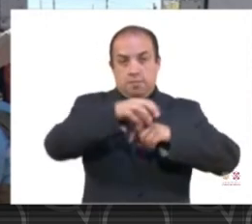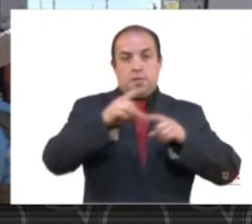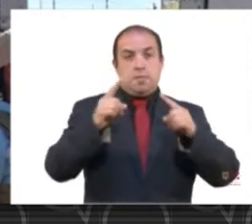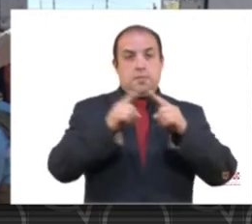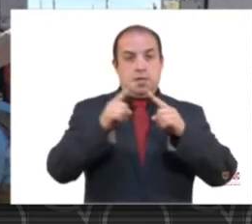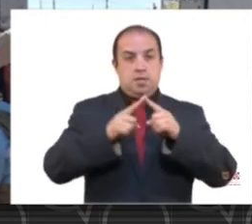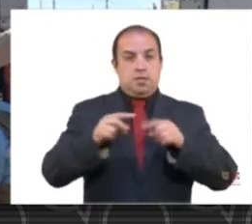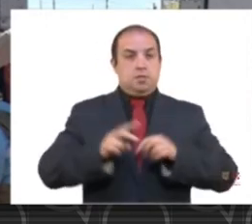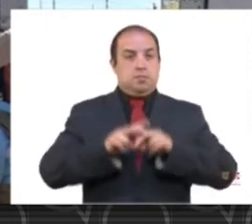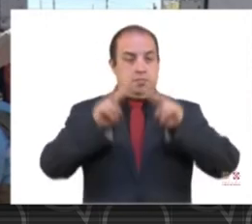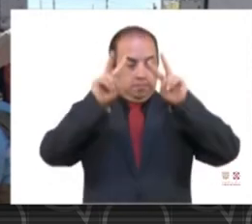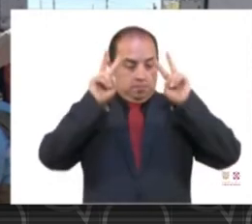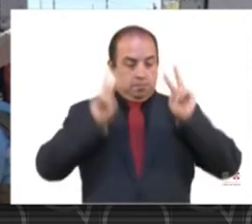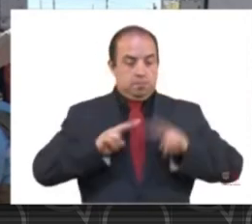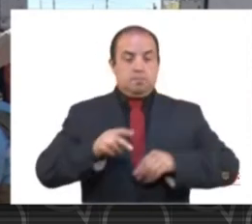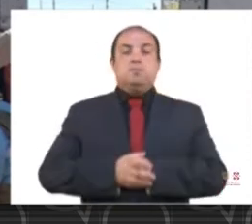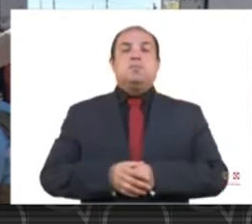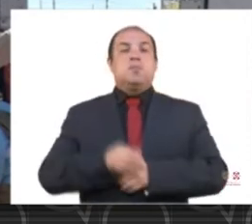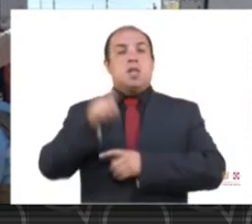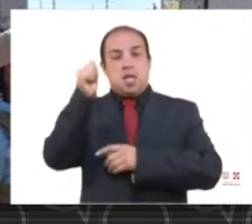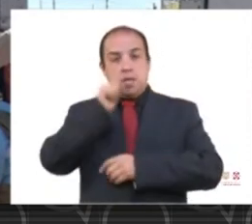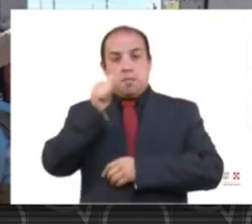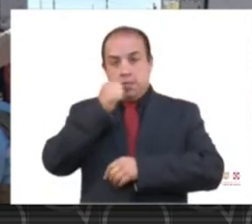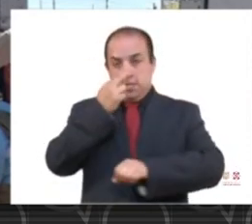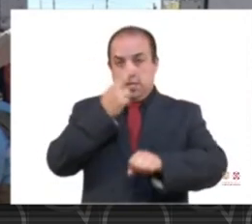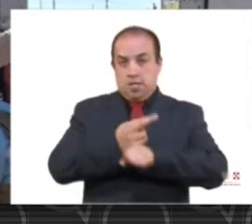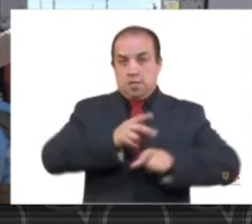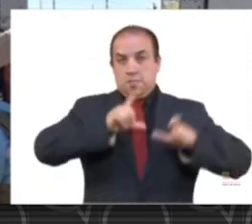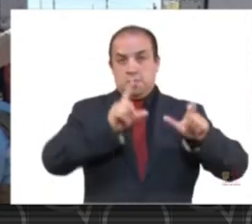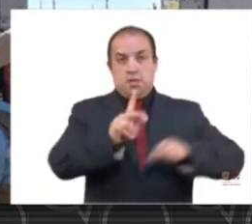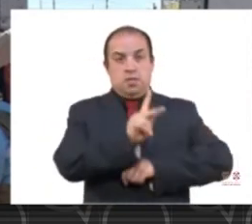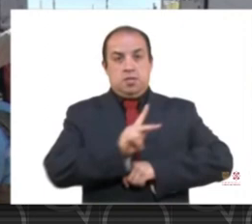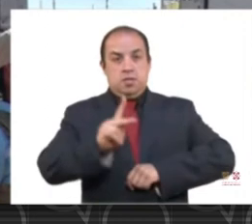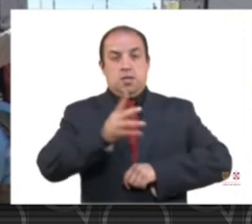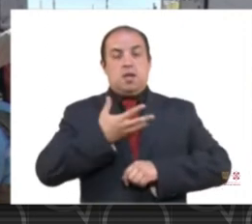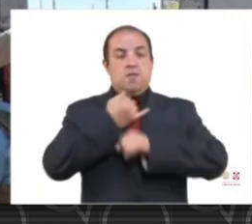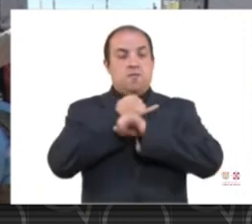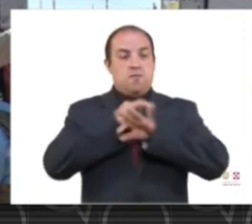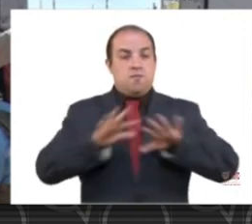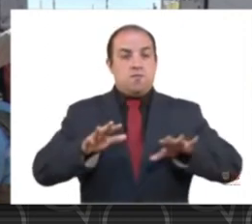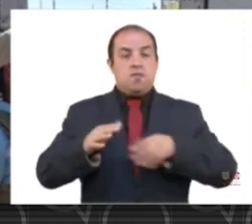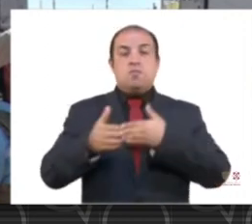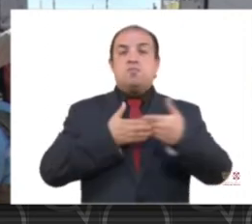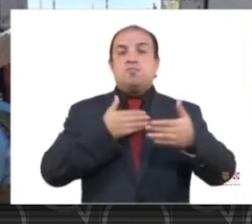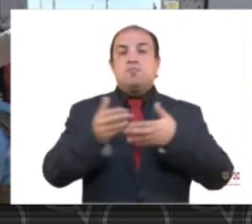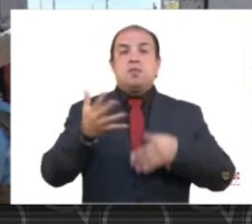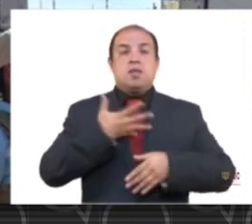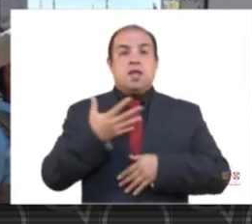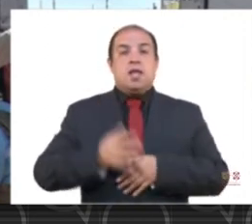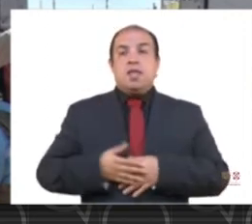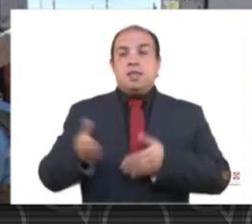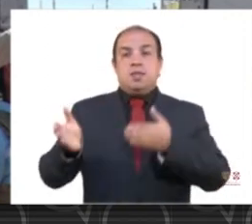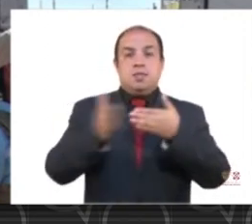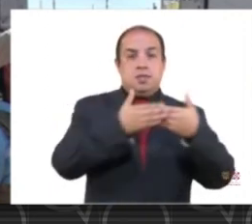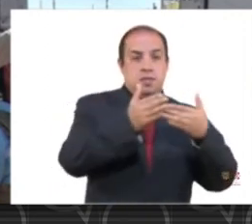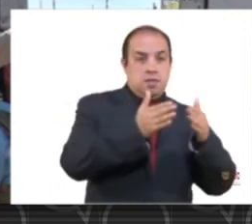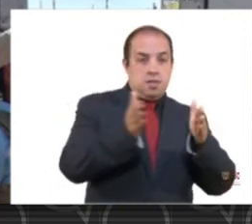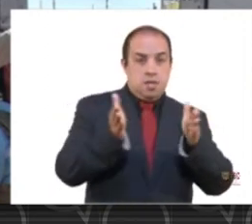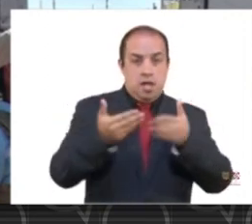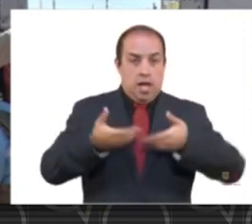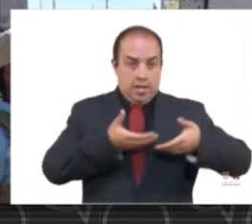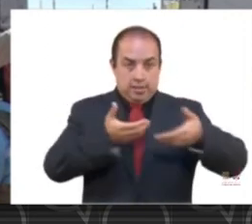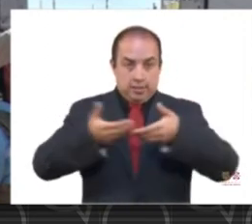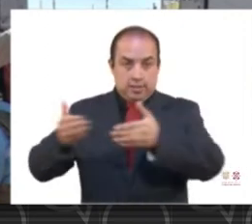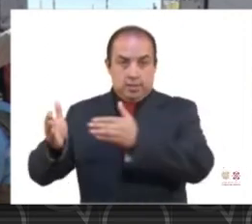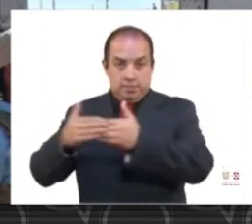todo momento, la Secretaría de Seguridad Ciudadana ha mantenido la información actualizada sobre los cierres y rutas alternas en